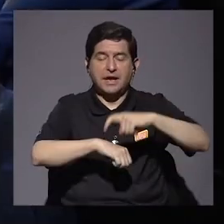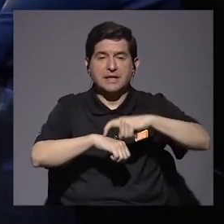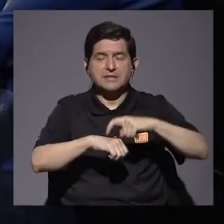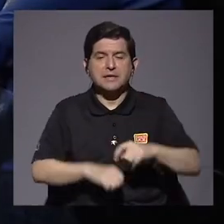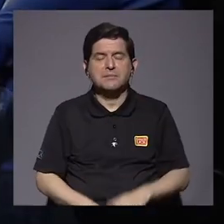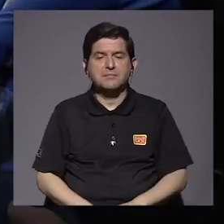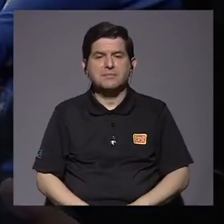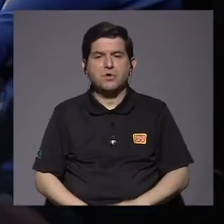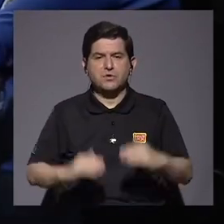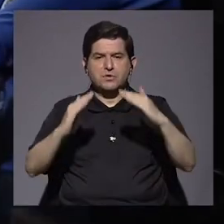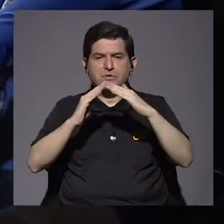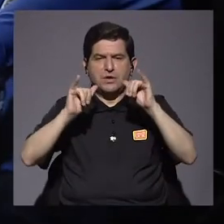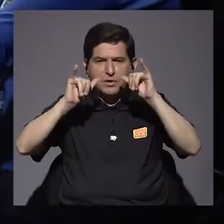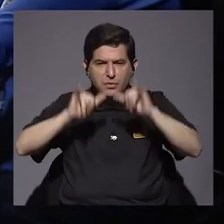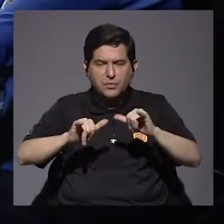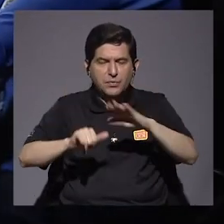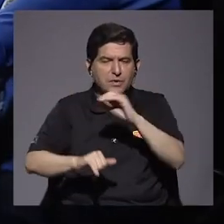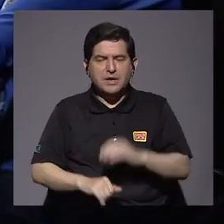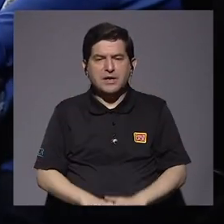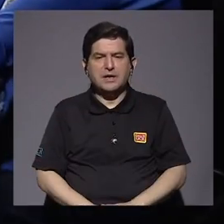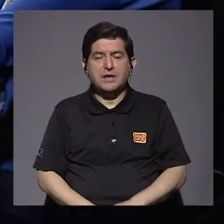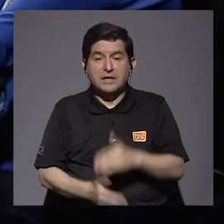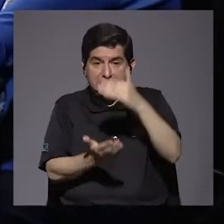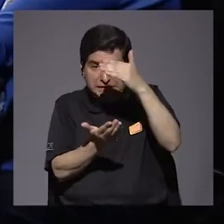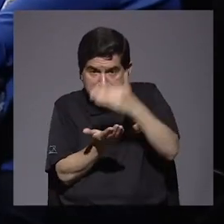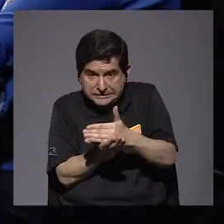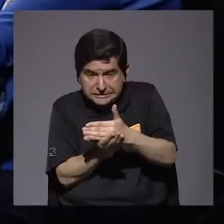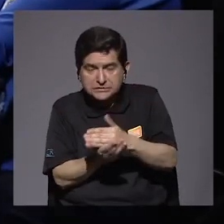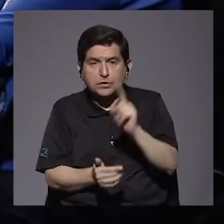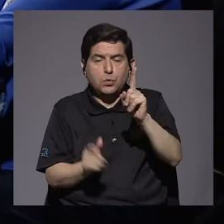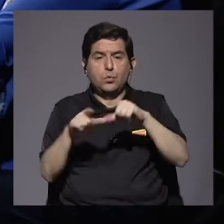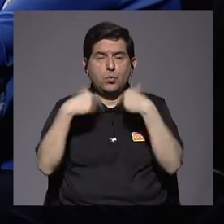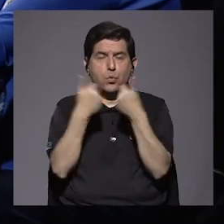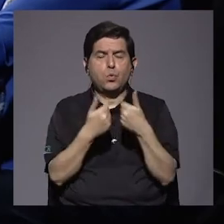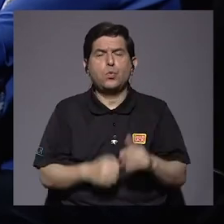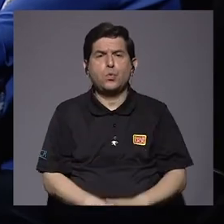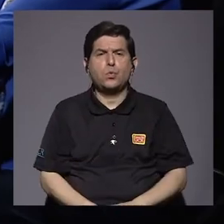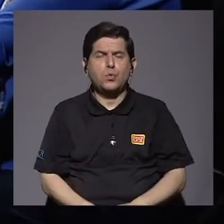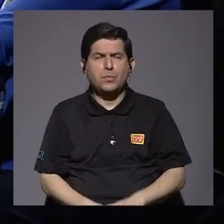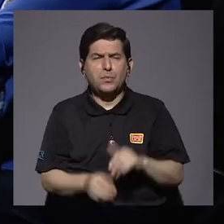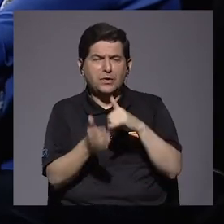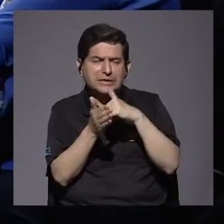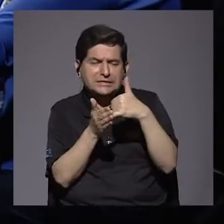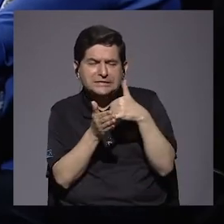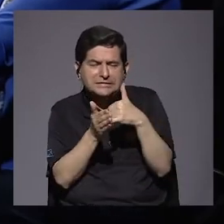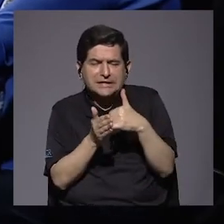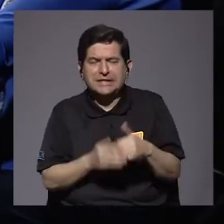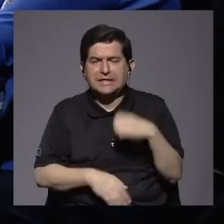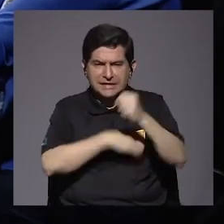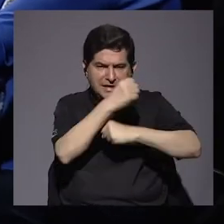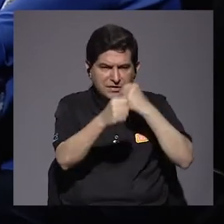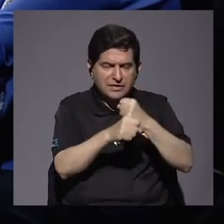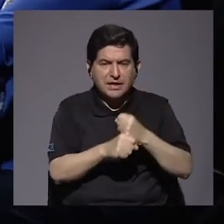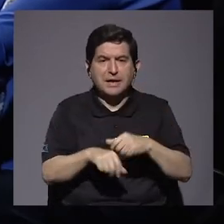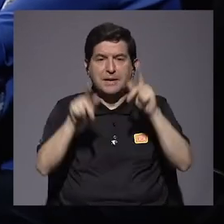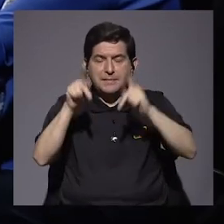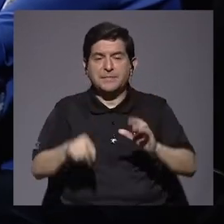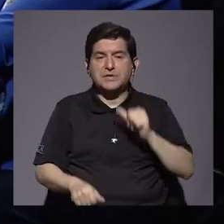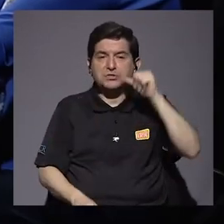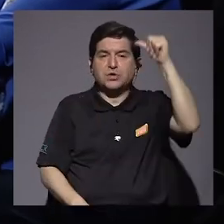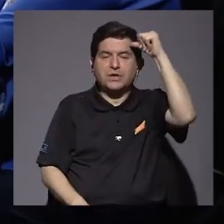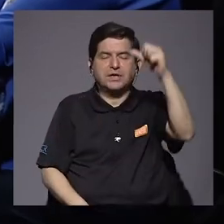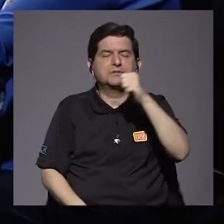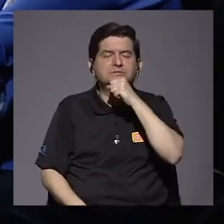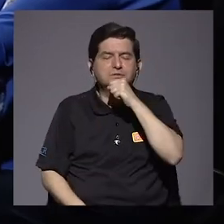de confinamiento y de hibernación, uno de los grupos vulnerables etarios más destacados son las personas